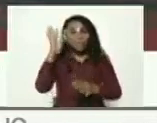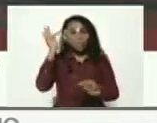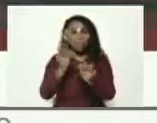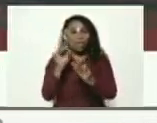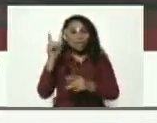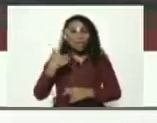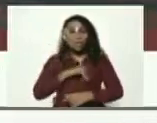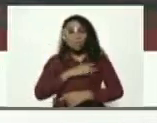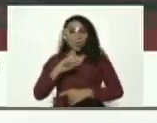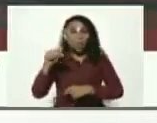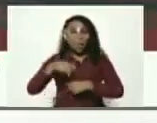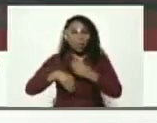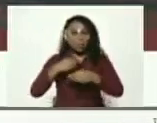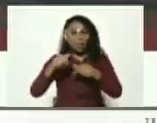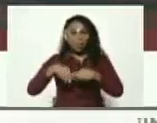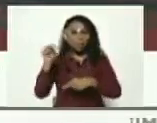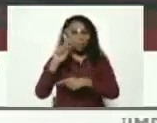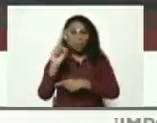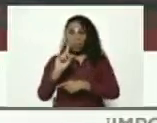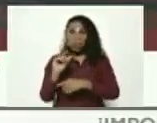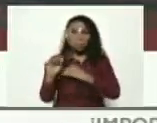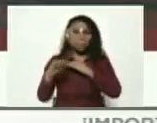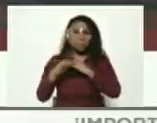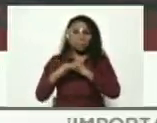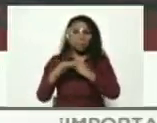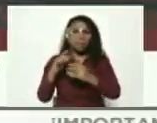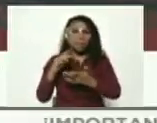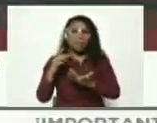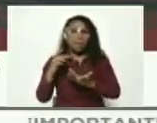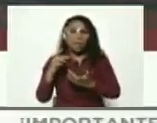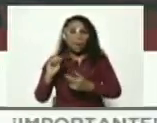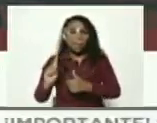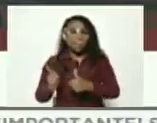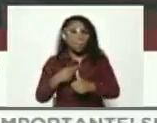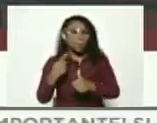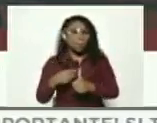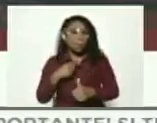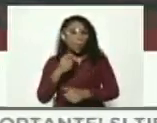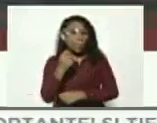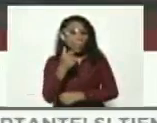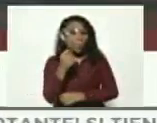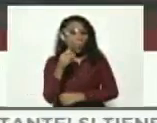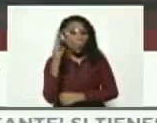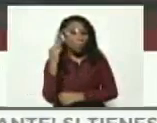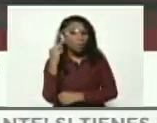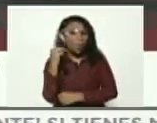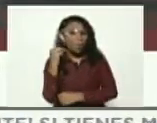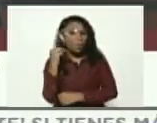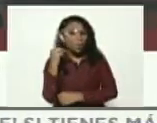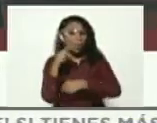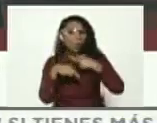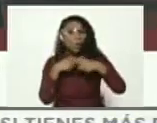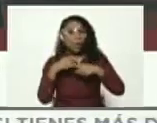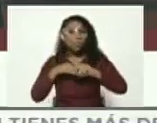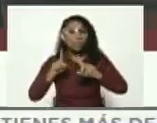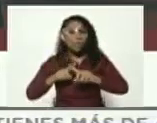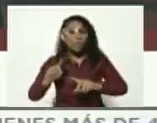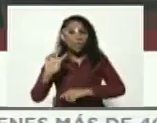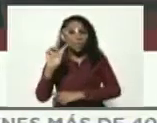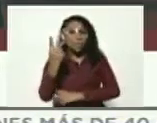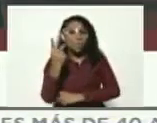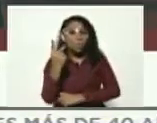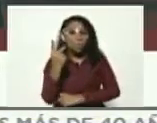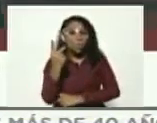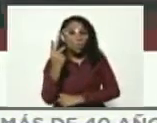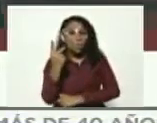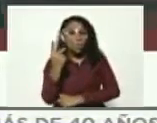en Venezuela a pesar de ser confinantes. En el primero hay pocos negros y pardos. En la segunda